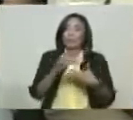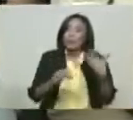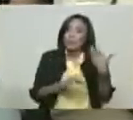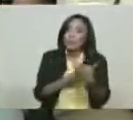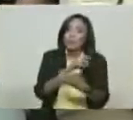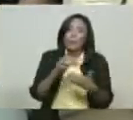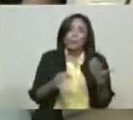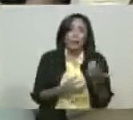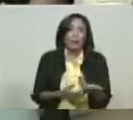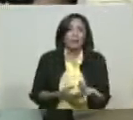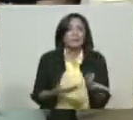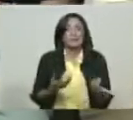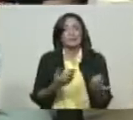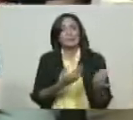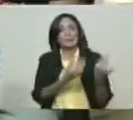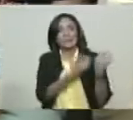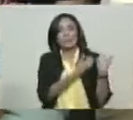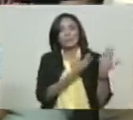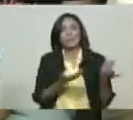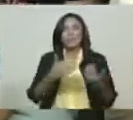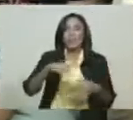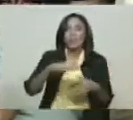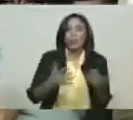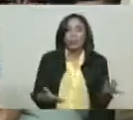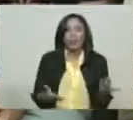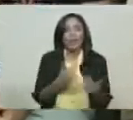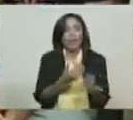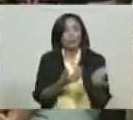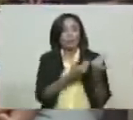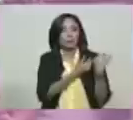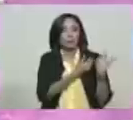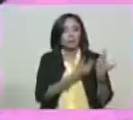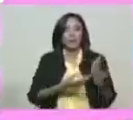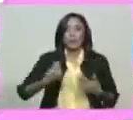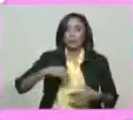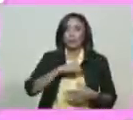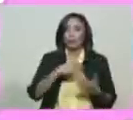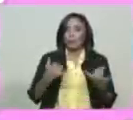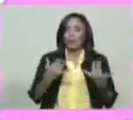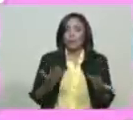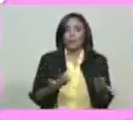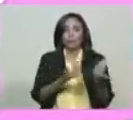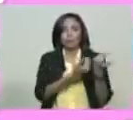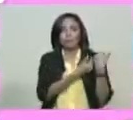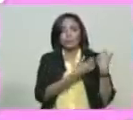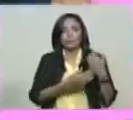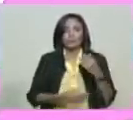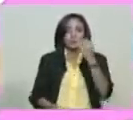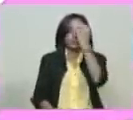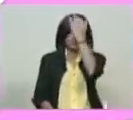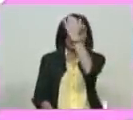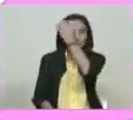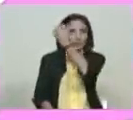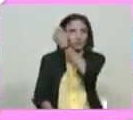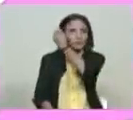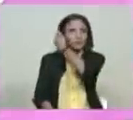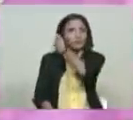Y la responsabilidad es nuestra, es mía, es mía, es tuya.